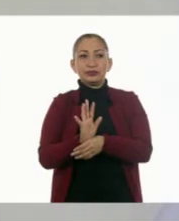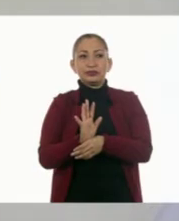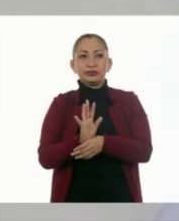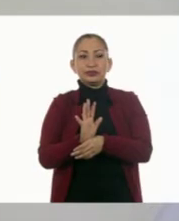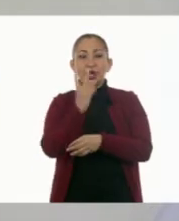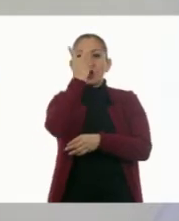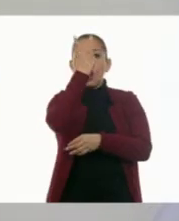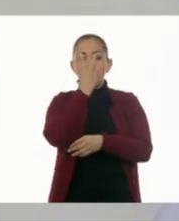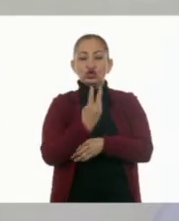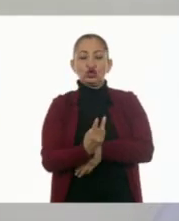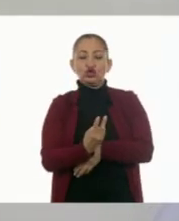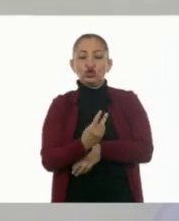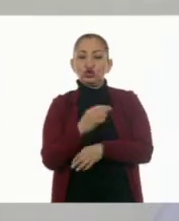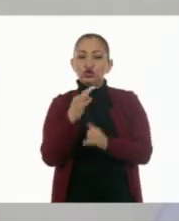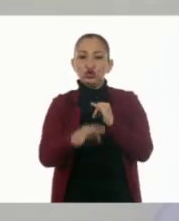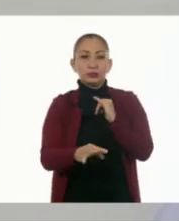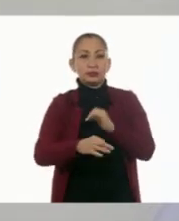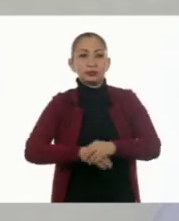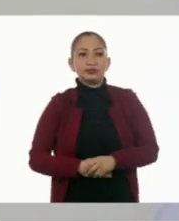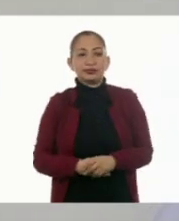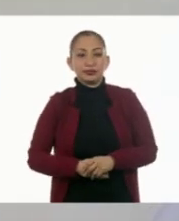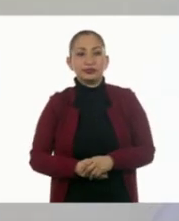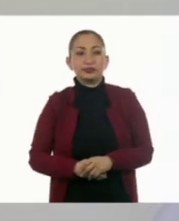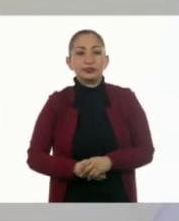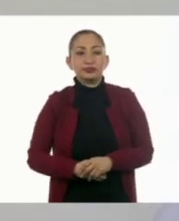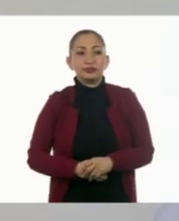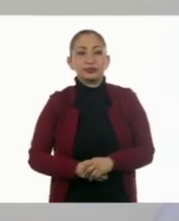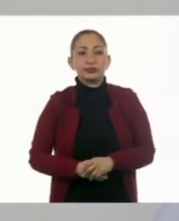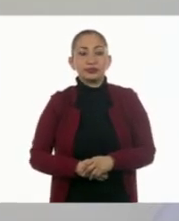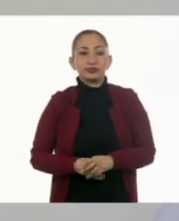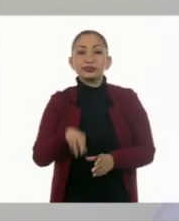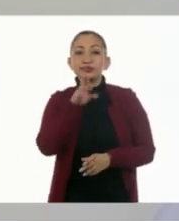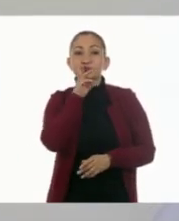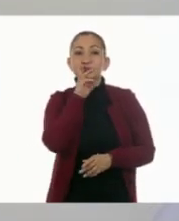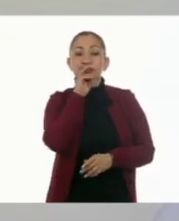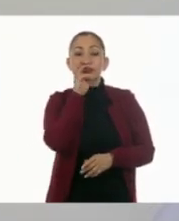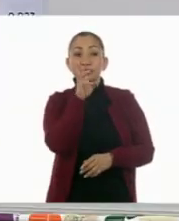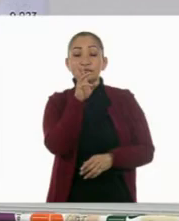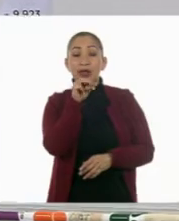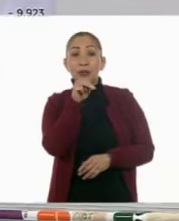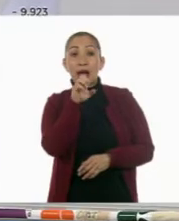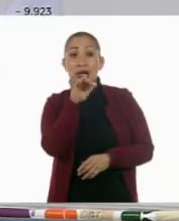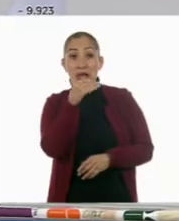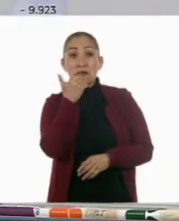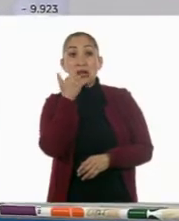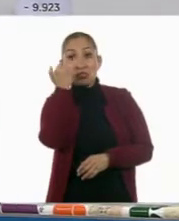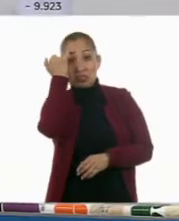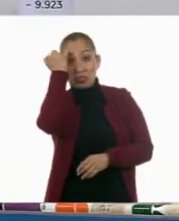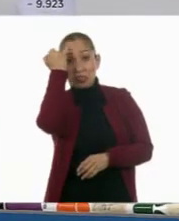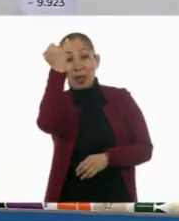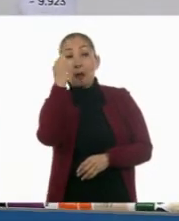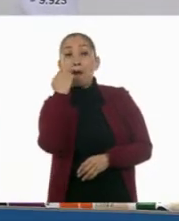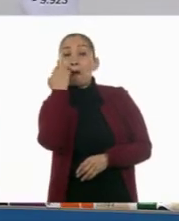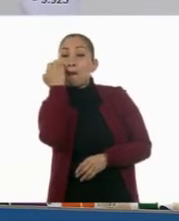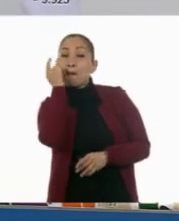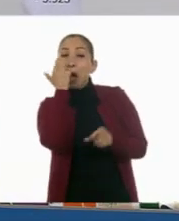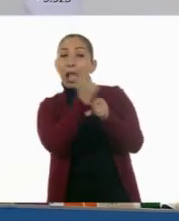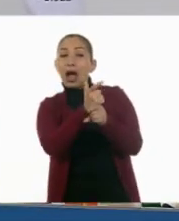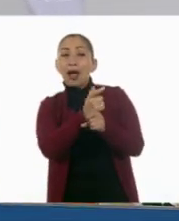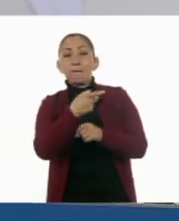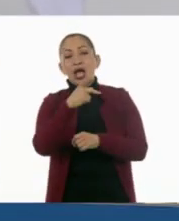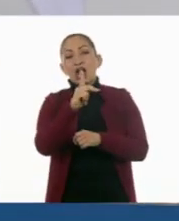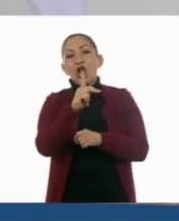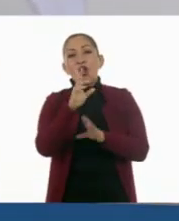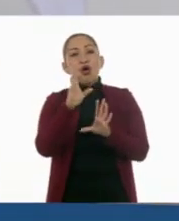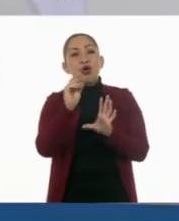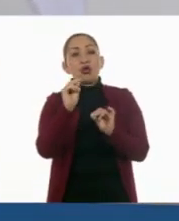Y por último, 2. 2. No le quito nada. Pues se quedan 2. María, tuviste muy buen ojo, pero claro,